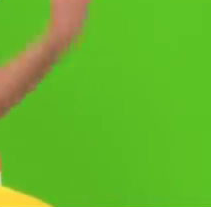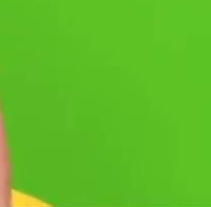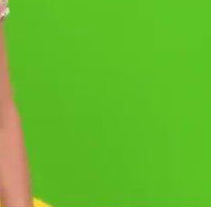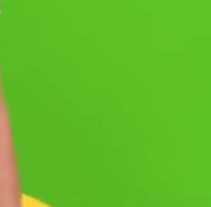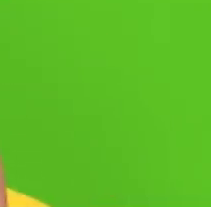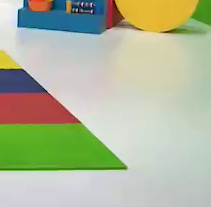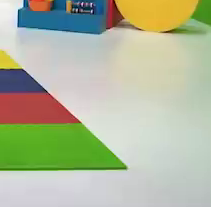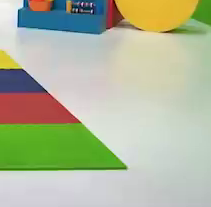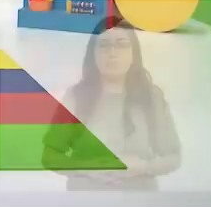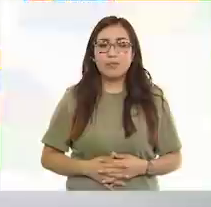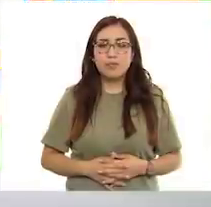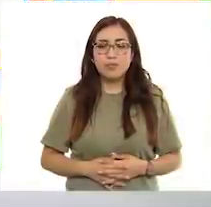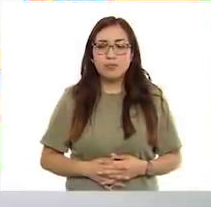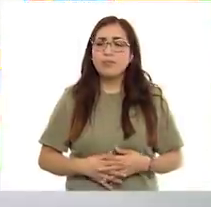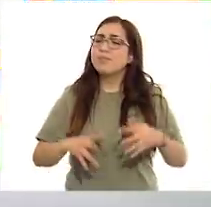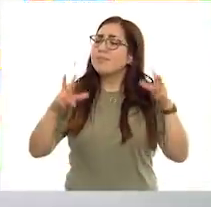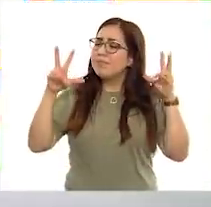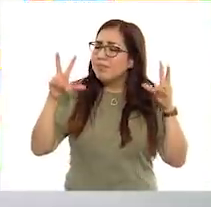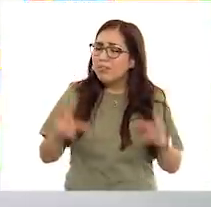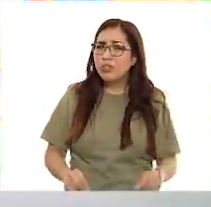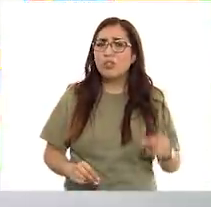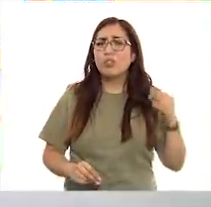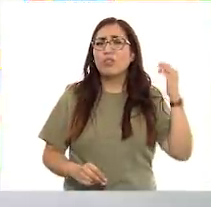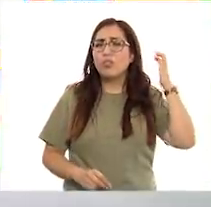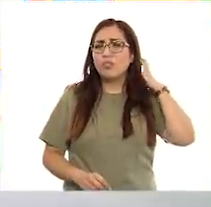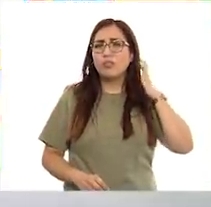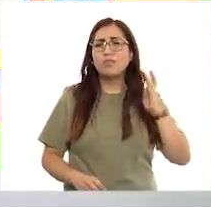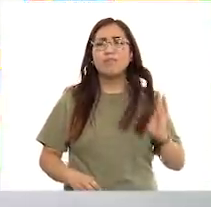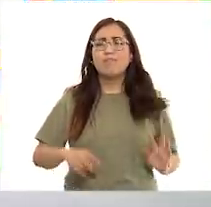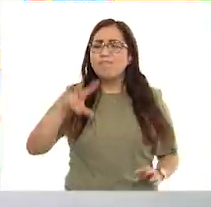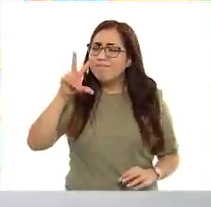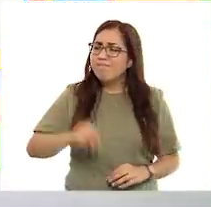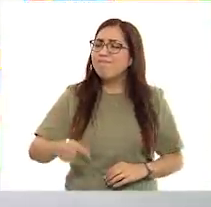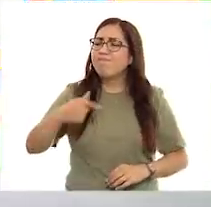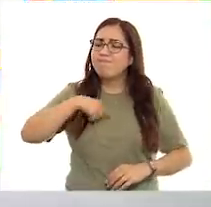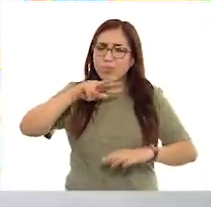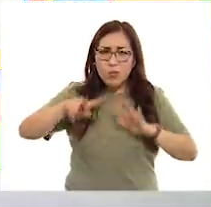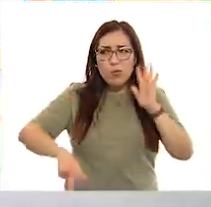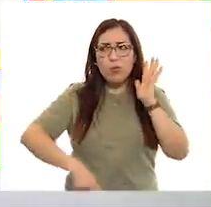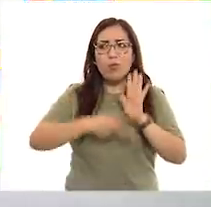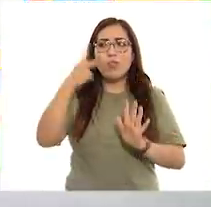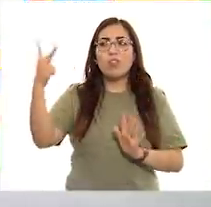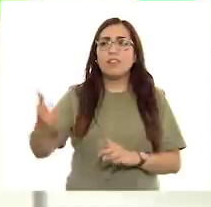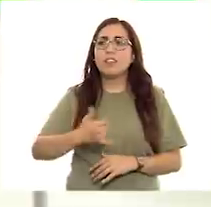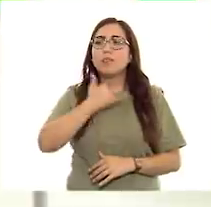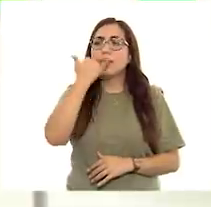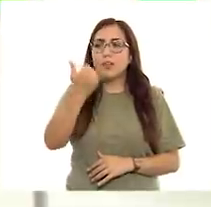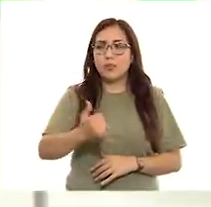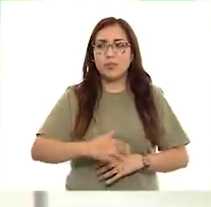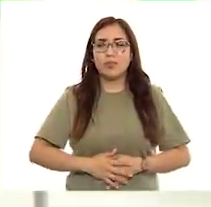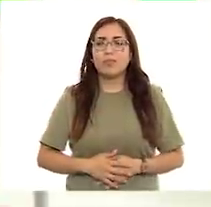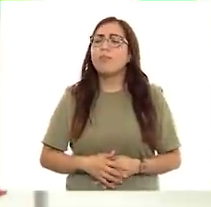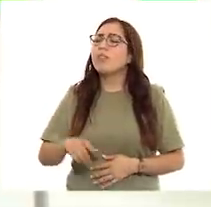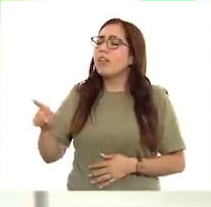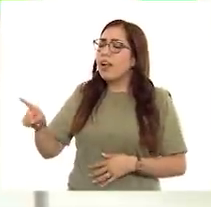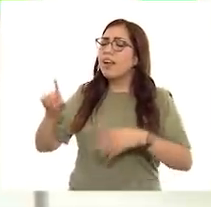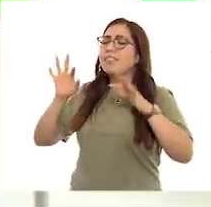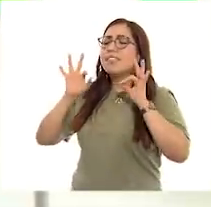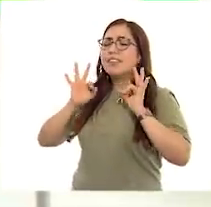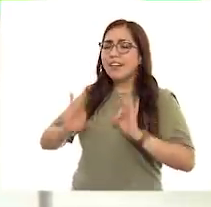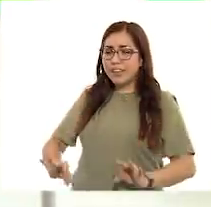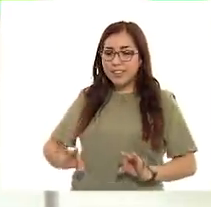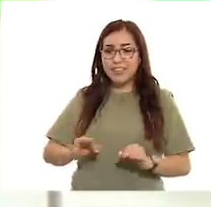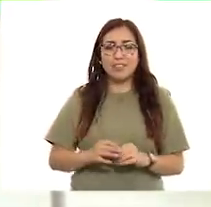¡No, no, no, no! ¡Me volví a equivocar! Tranquila,